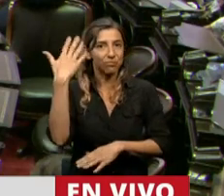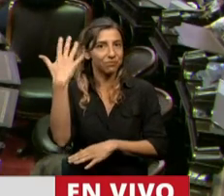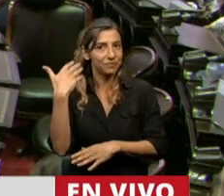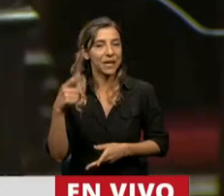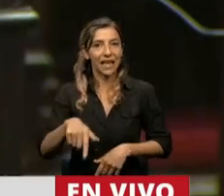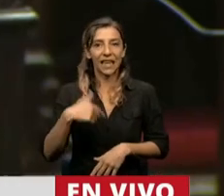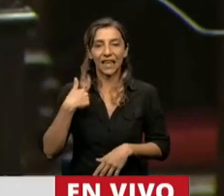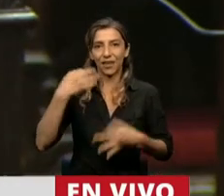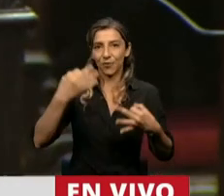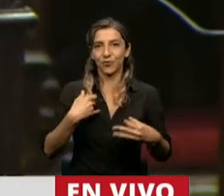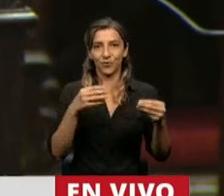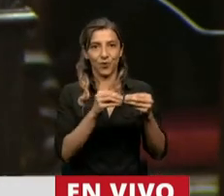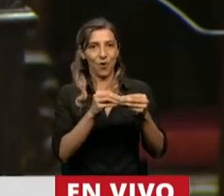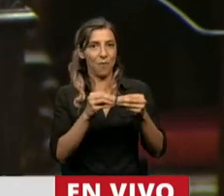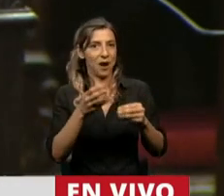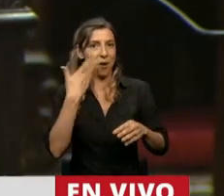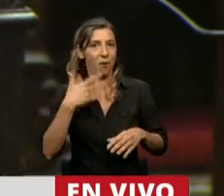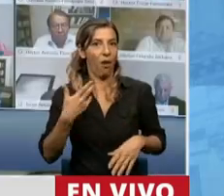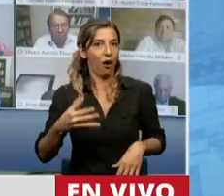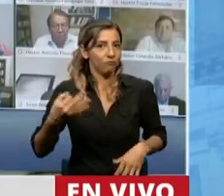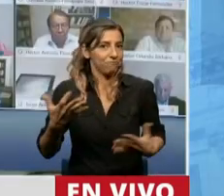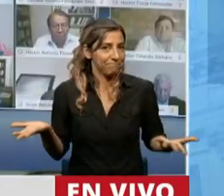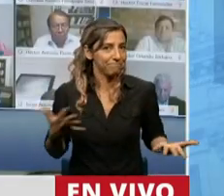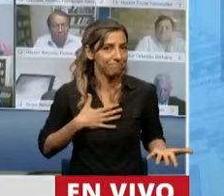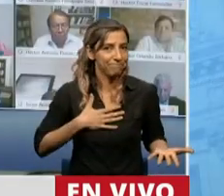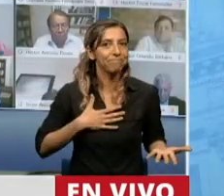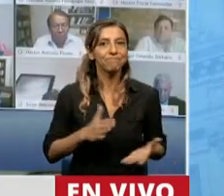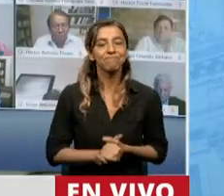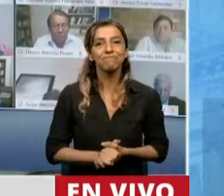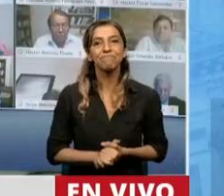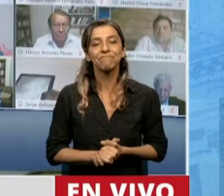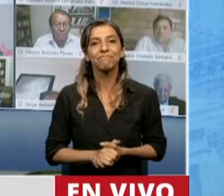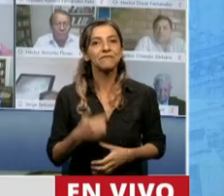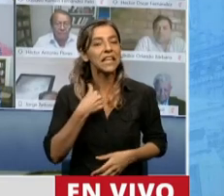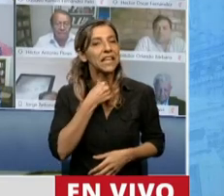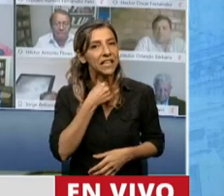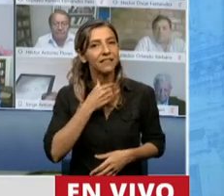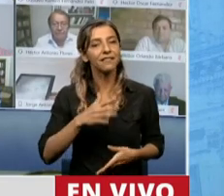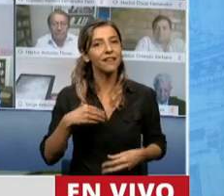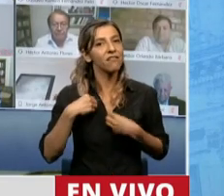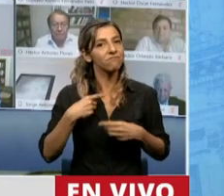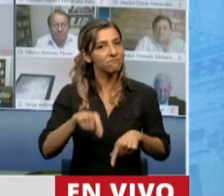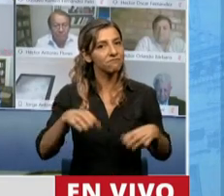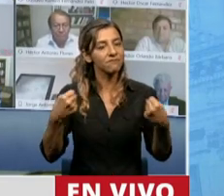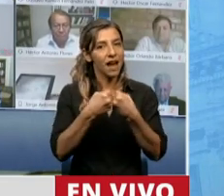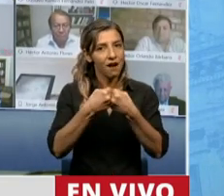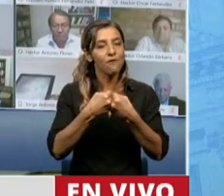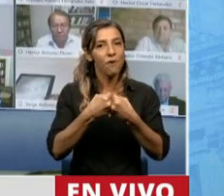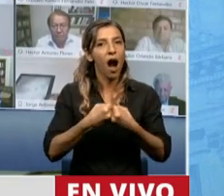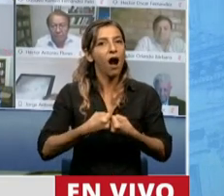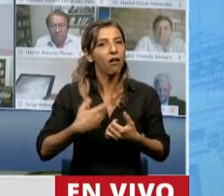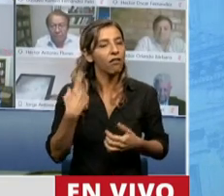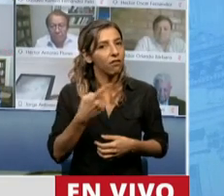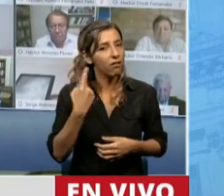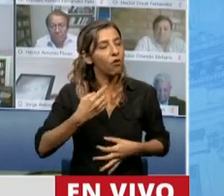muchísimo. Celebrar, sin dudas, la ratificación de este acuerdo y la